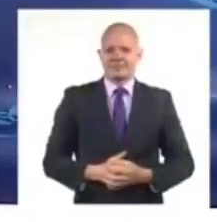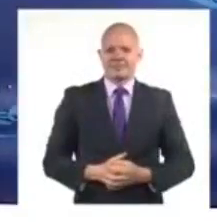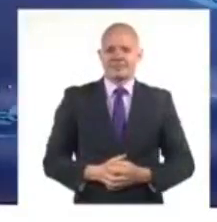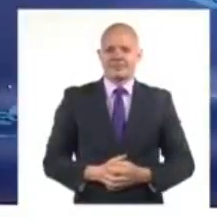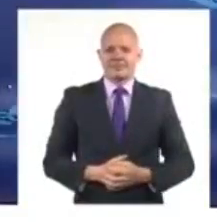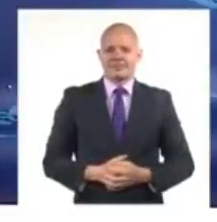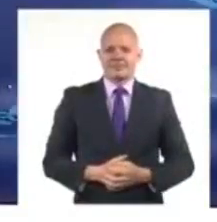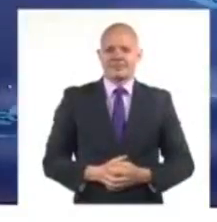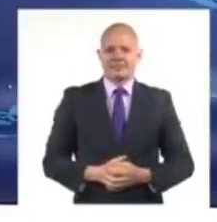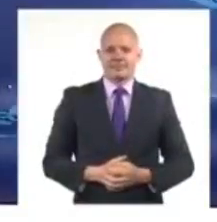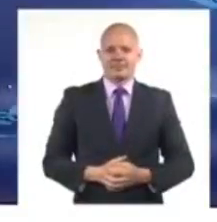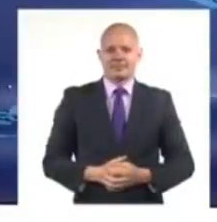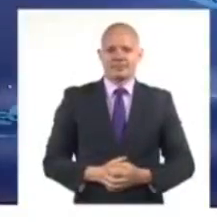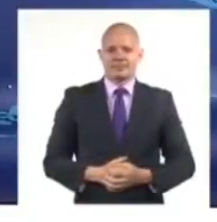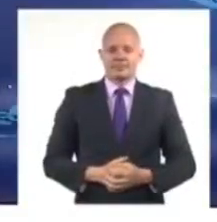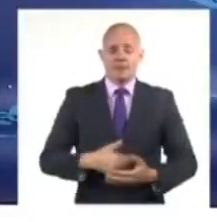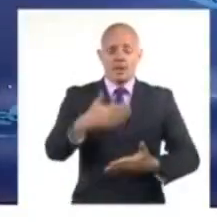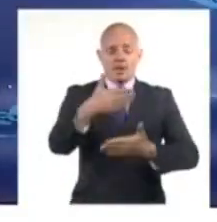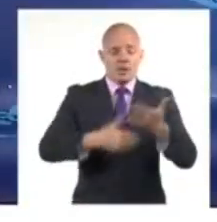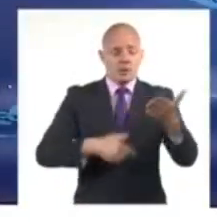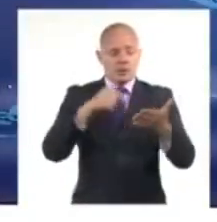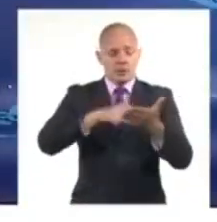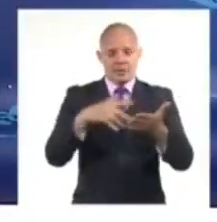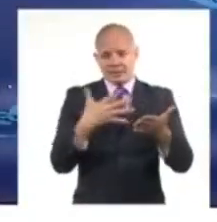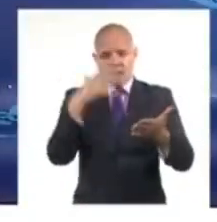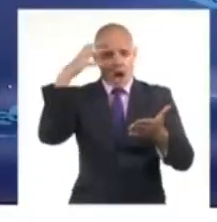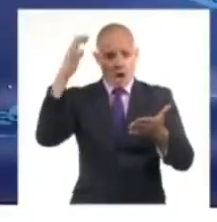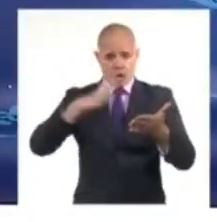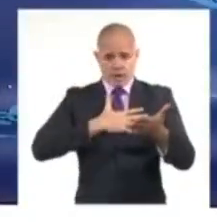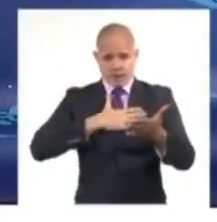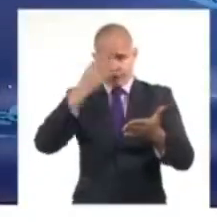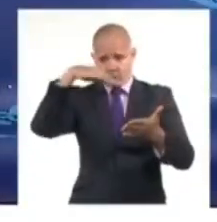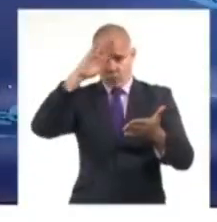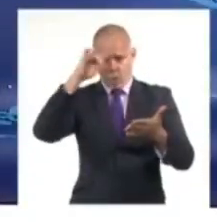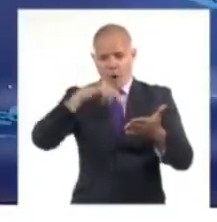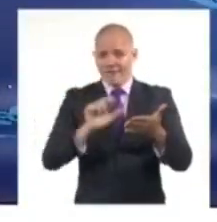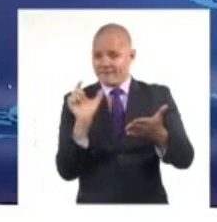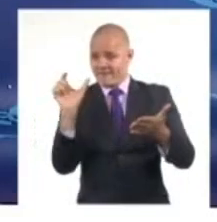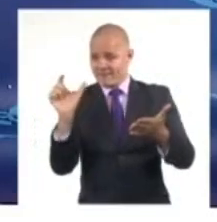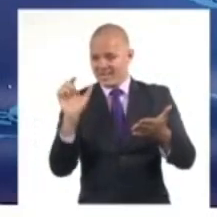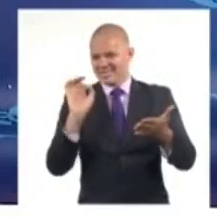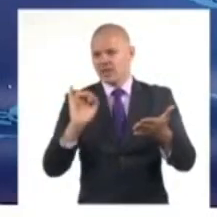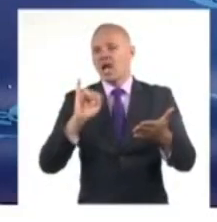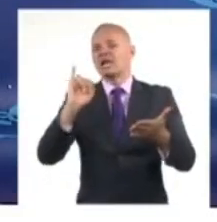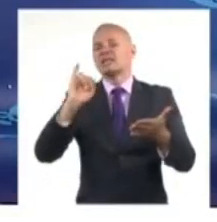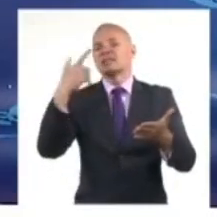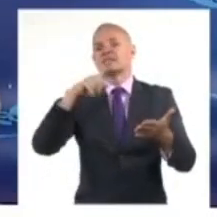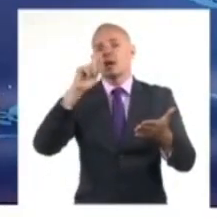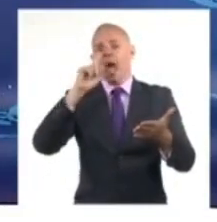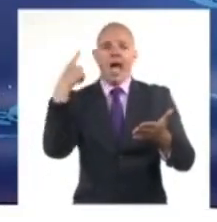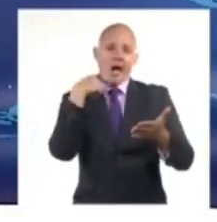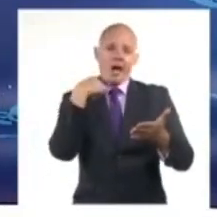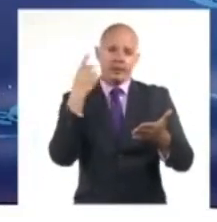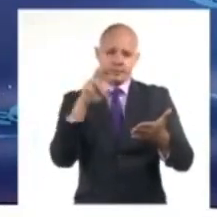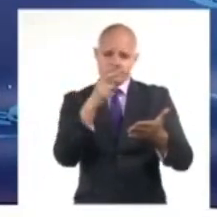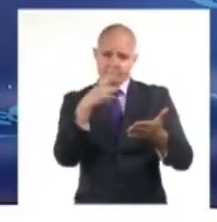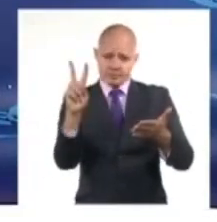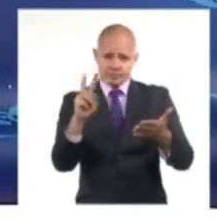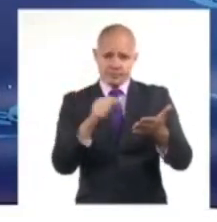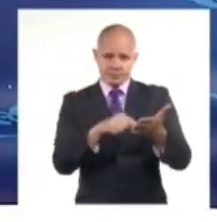Damos lectura a la siguiente declaración del gobierno revolucionario, fechada en La Habana el 6 de junio de 2022.